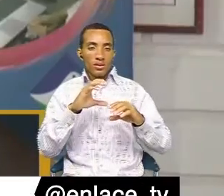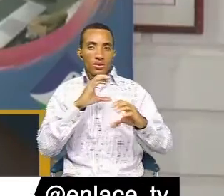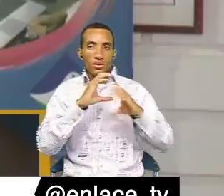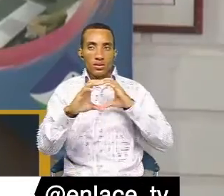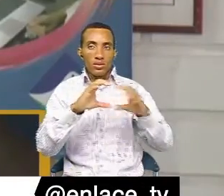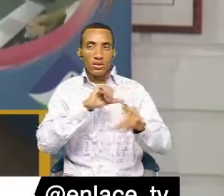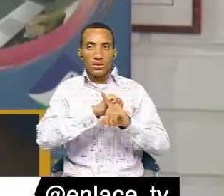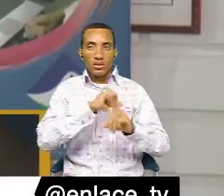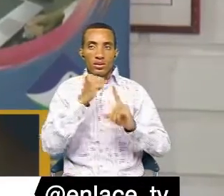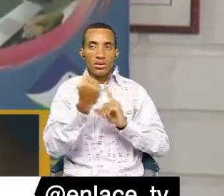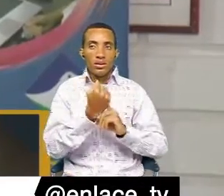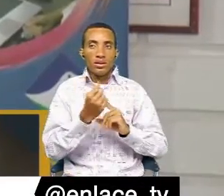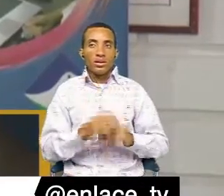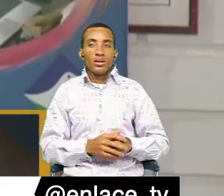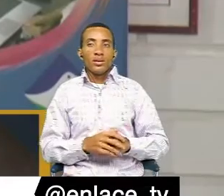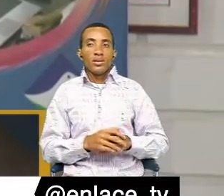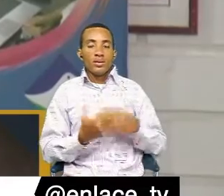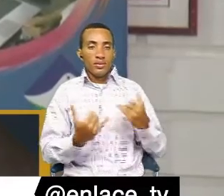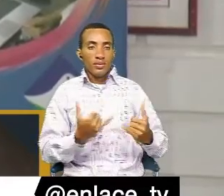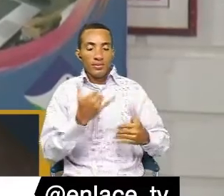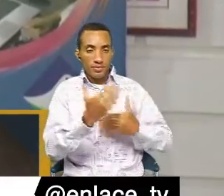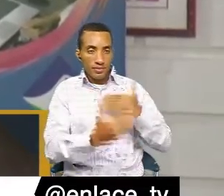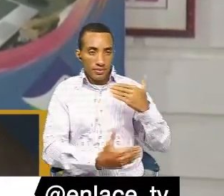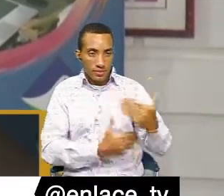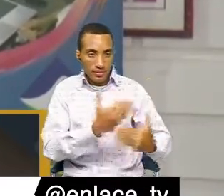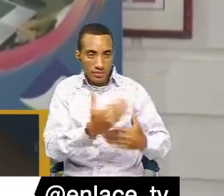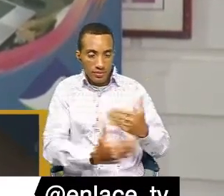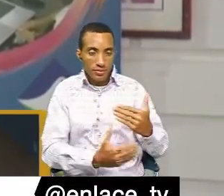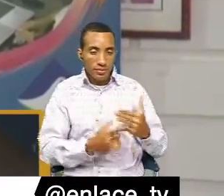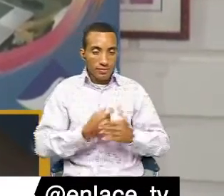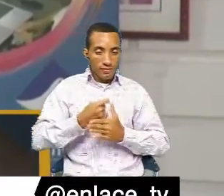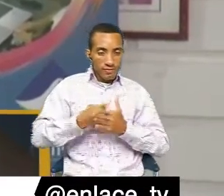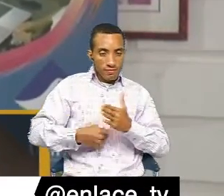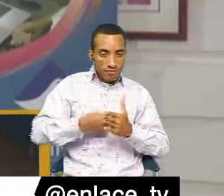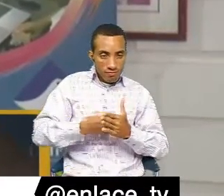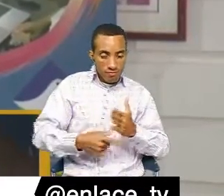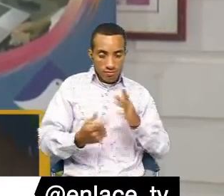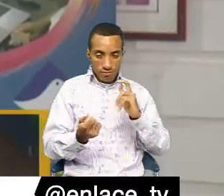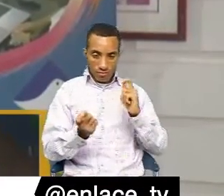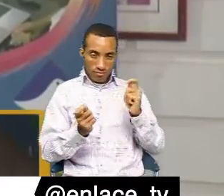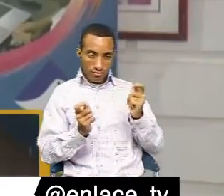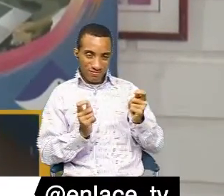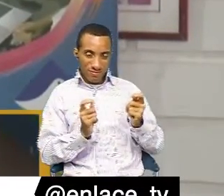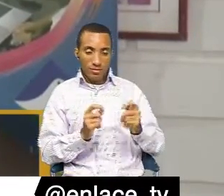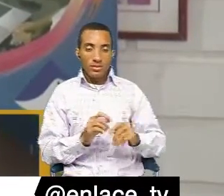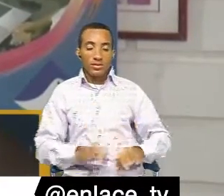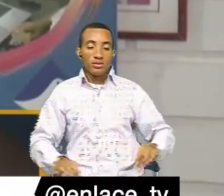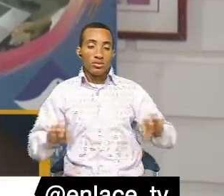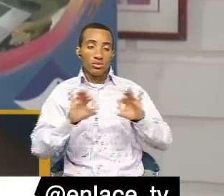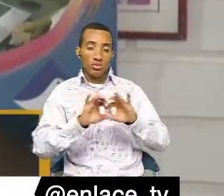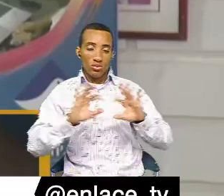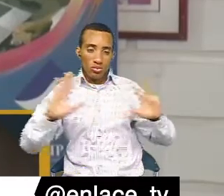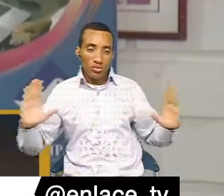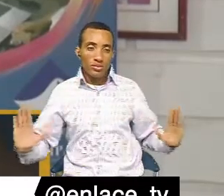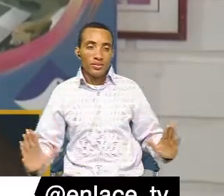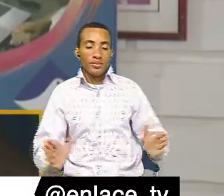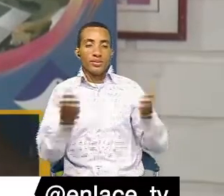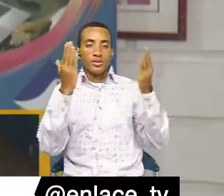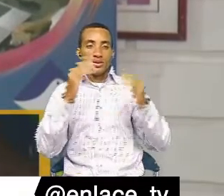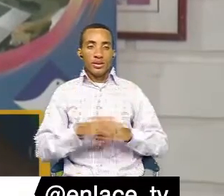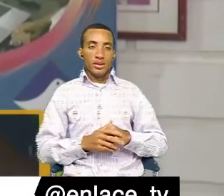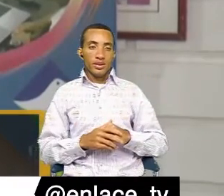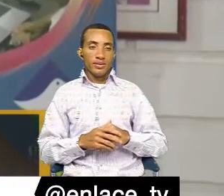momento estamos en un proceso de revisión, de ajustes, porque la idea es impulsar